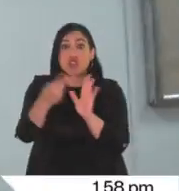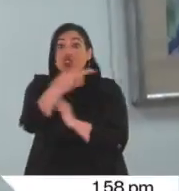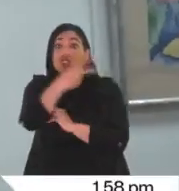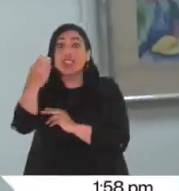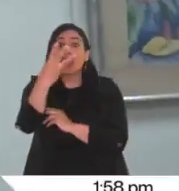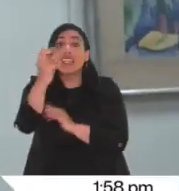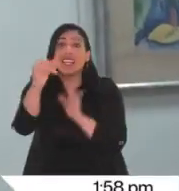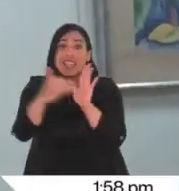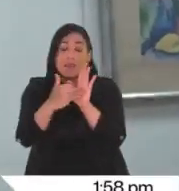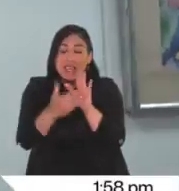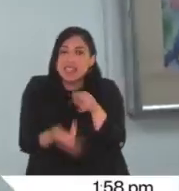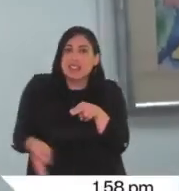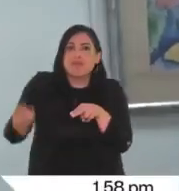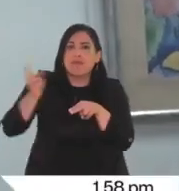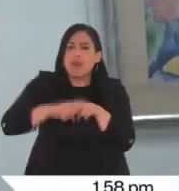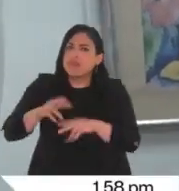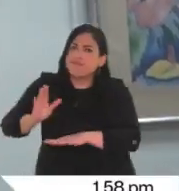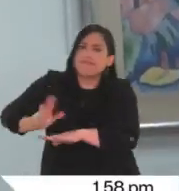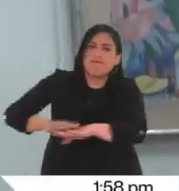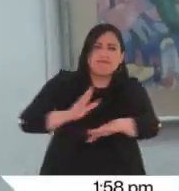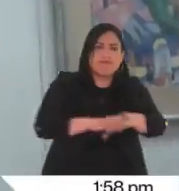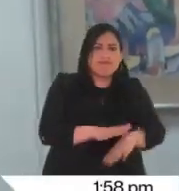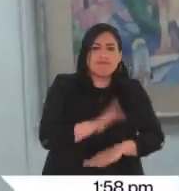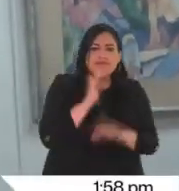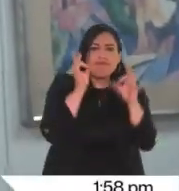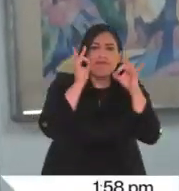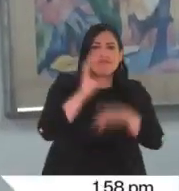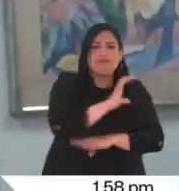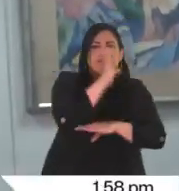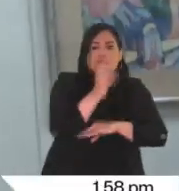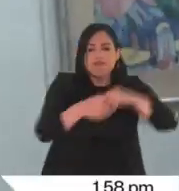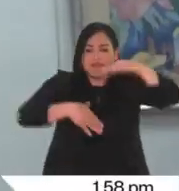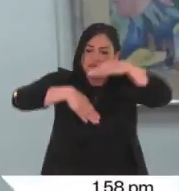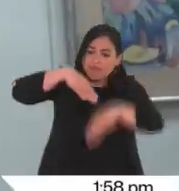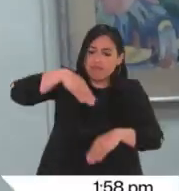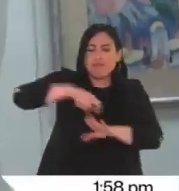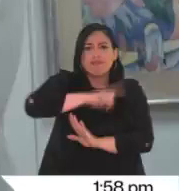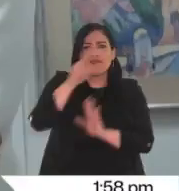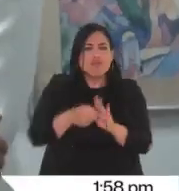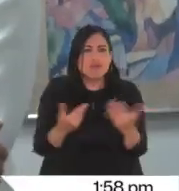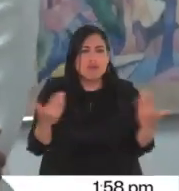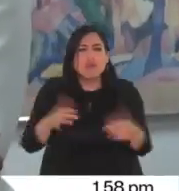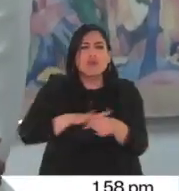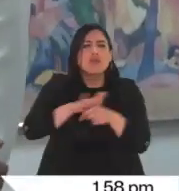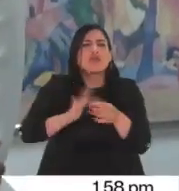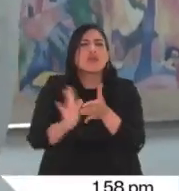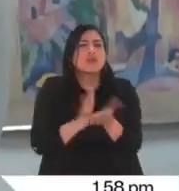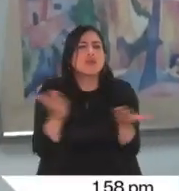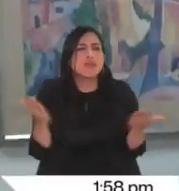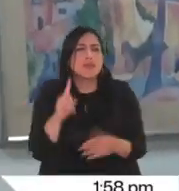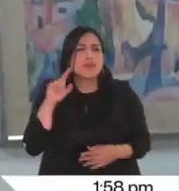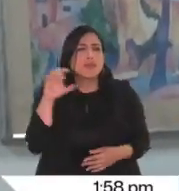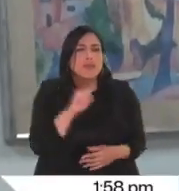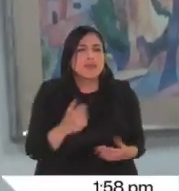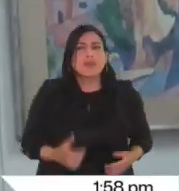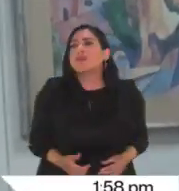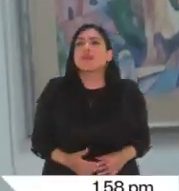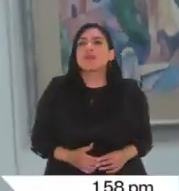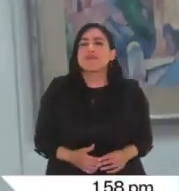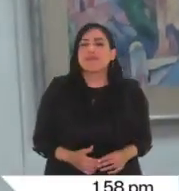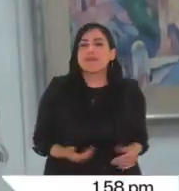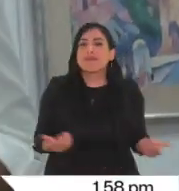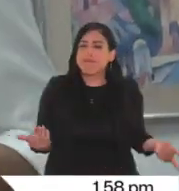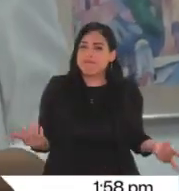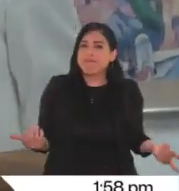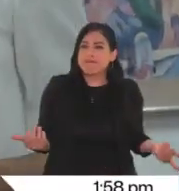histórico Y esto es una alerta para Colombia y también para la región Cómo ves la situación obviamente